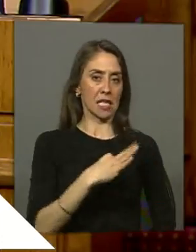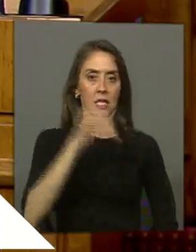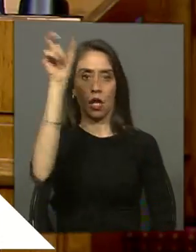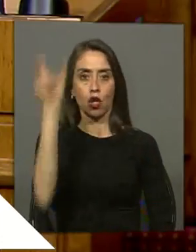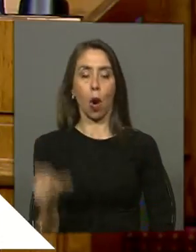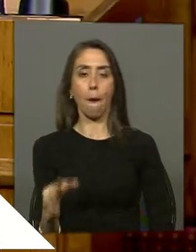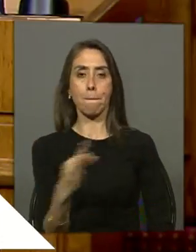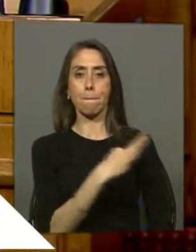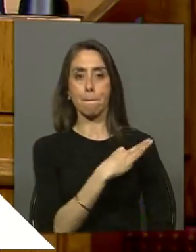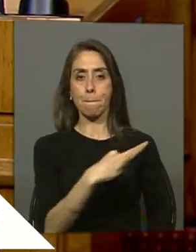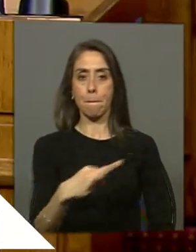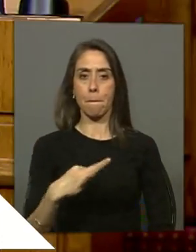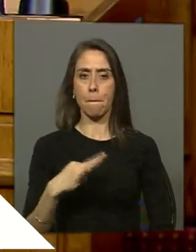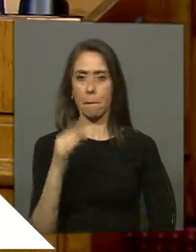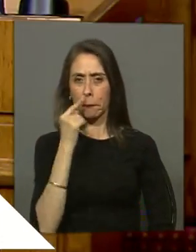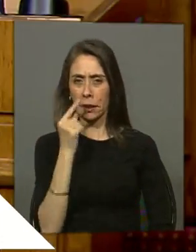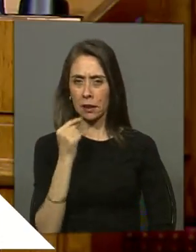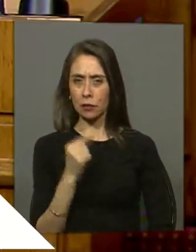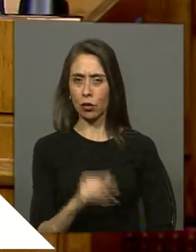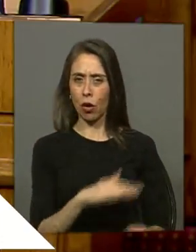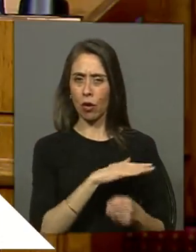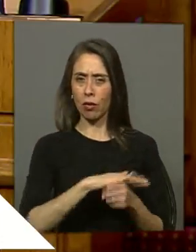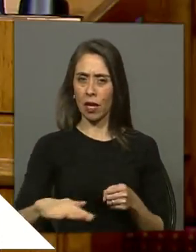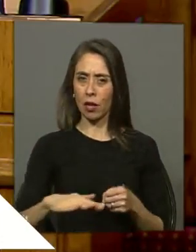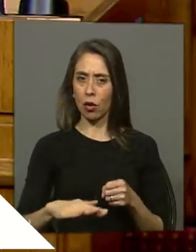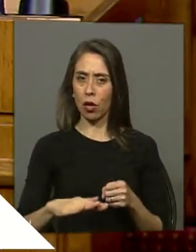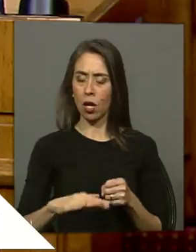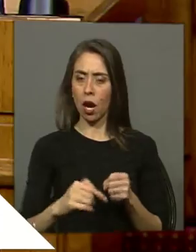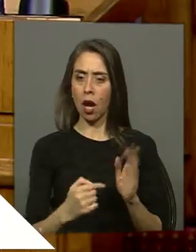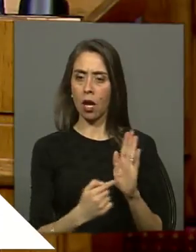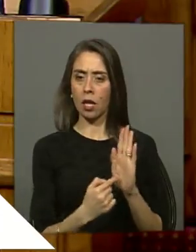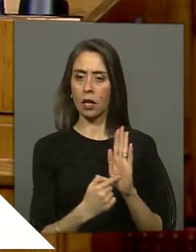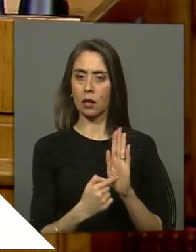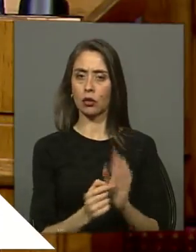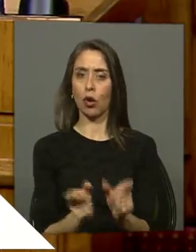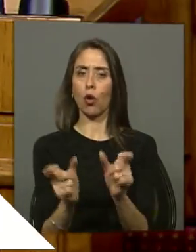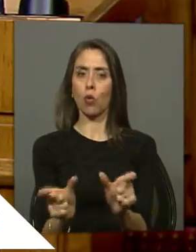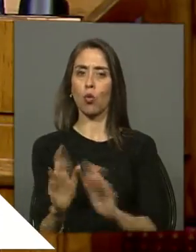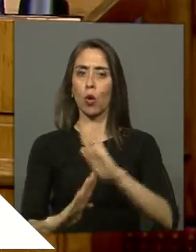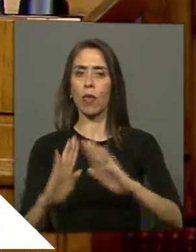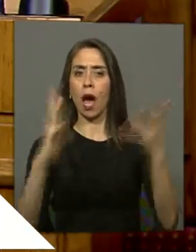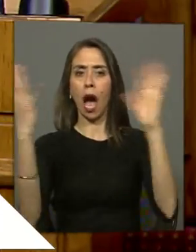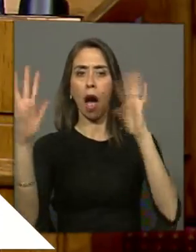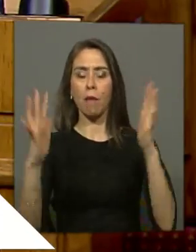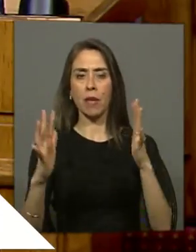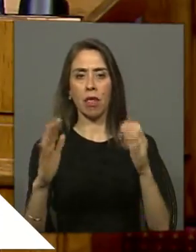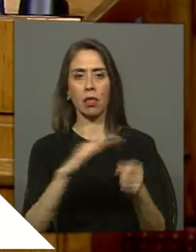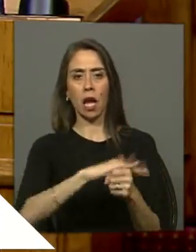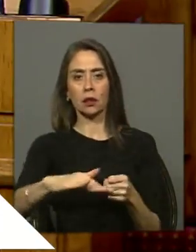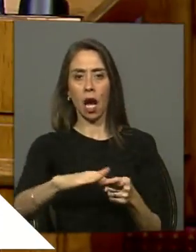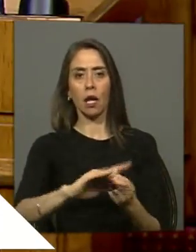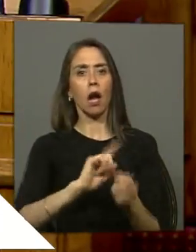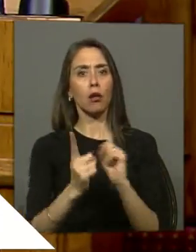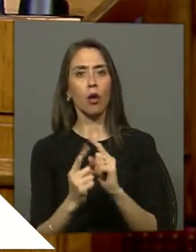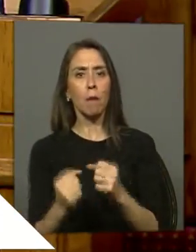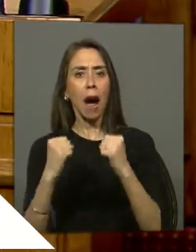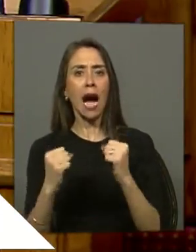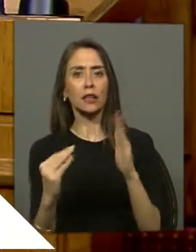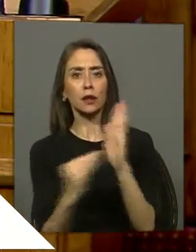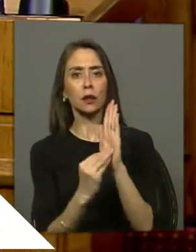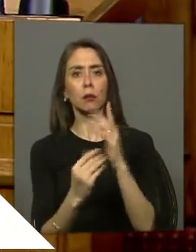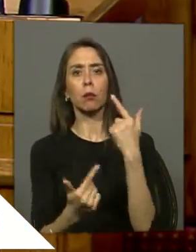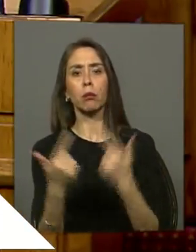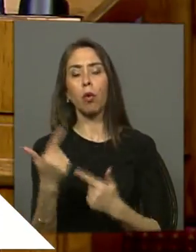esté avanzando en derogar medidas de control ambiental en vez de reforzar nuestra